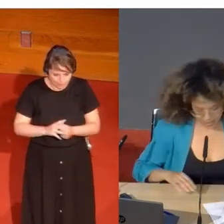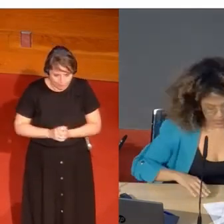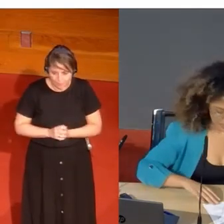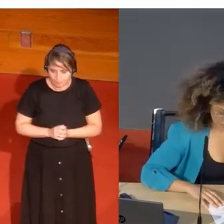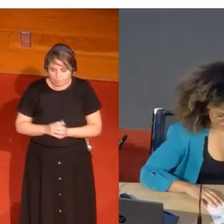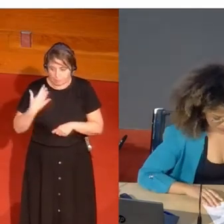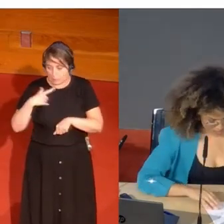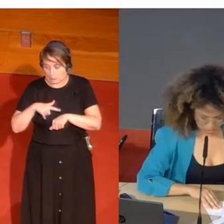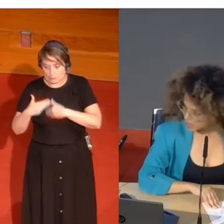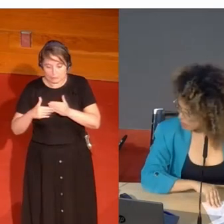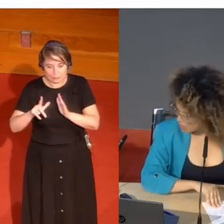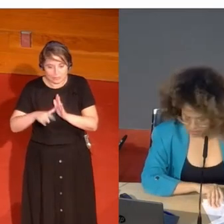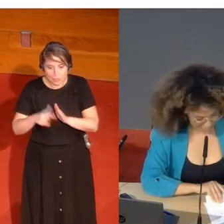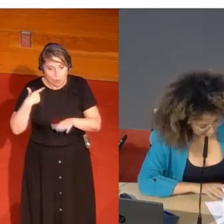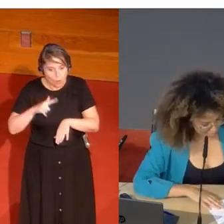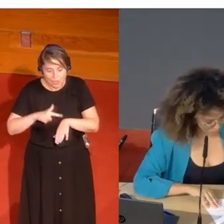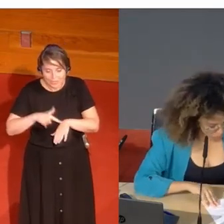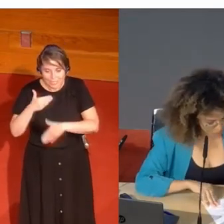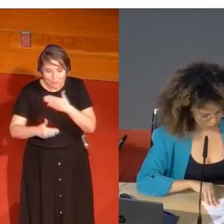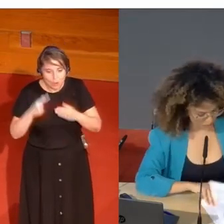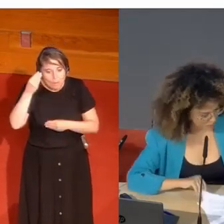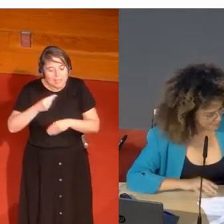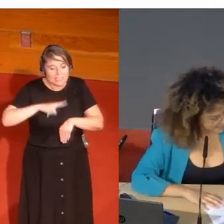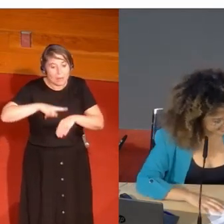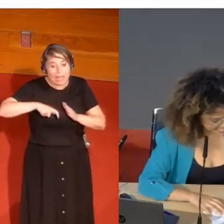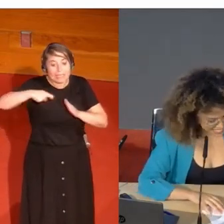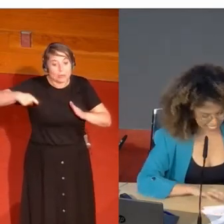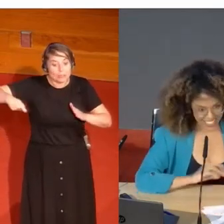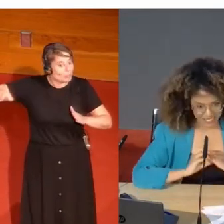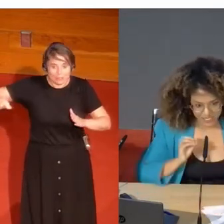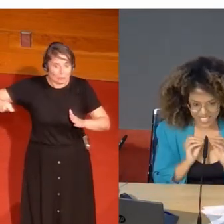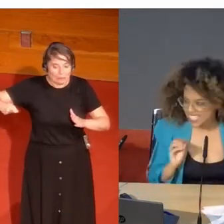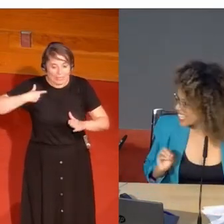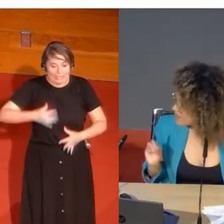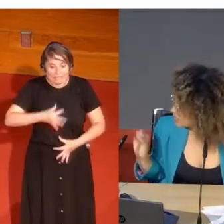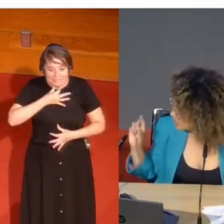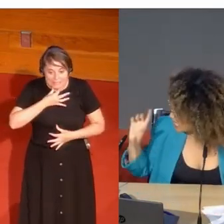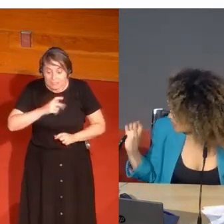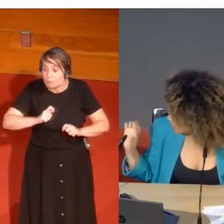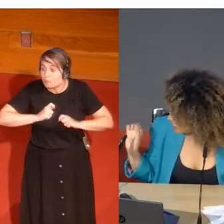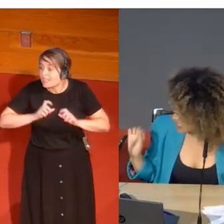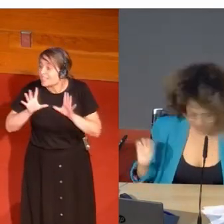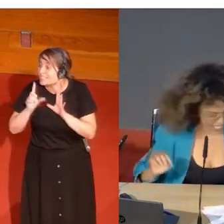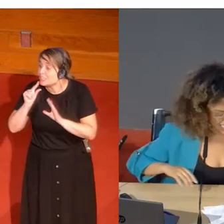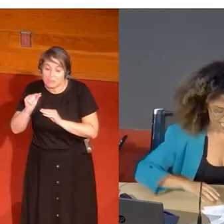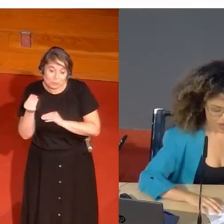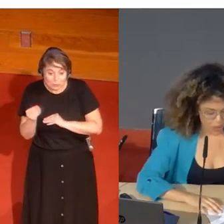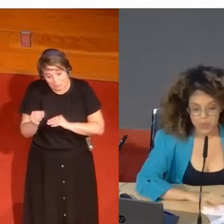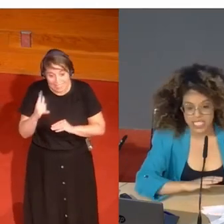un poco tarde se me ha echo el tiempo encima creía que tenía mucho tiempo me dais 10 minutitos